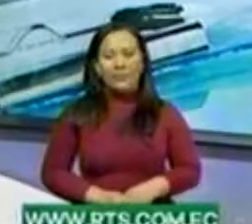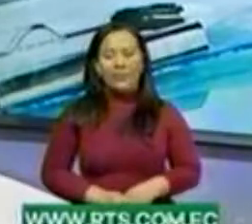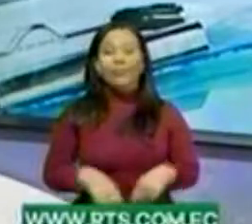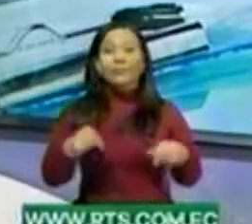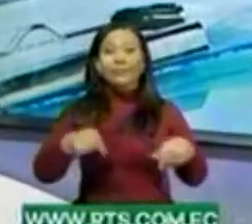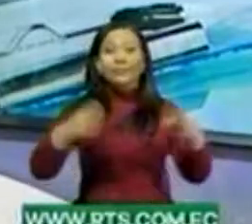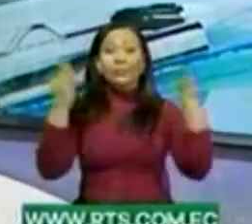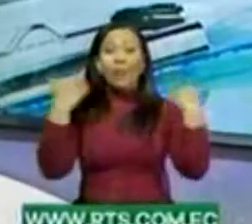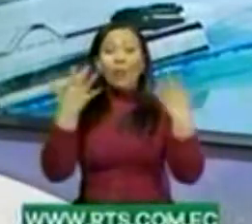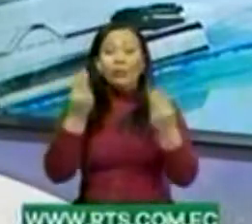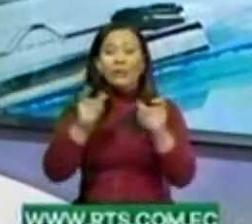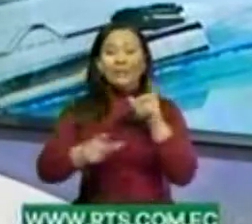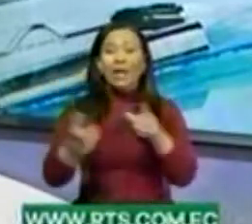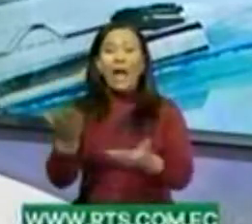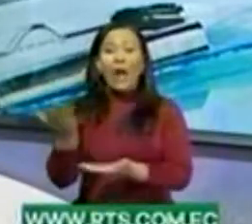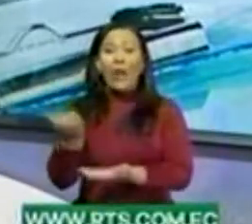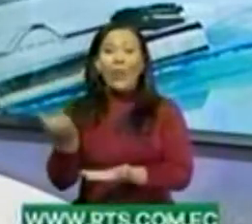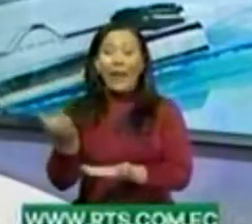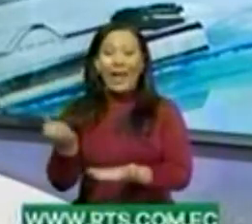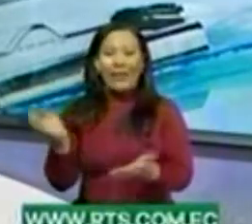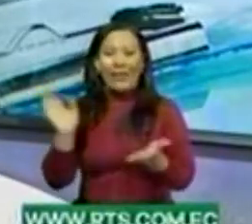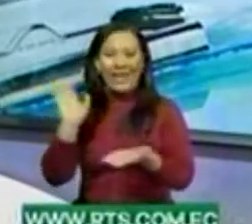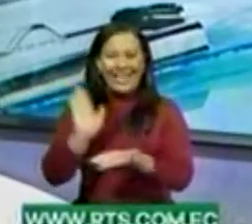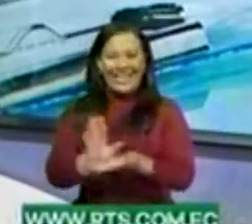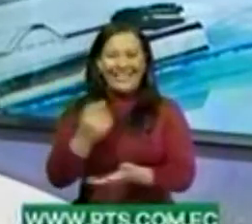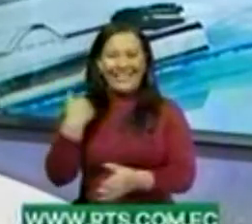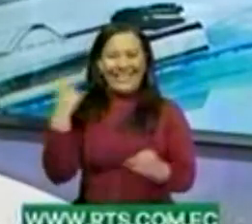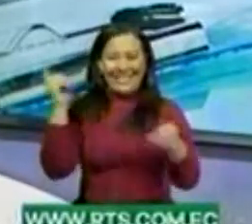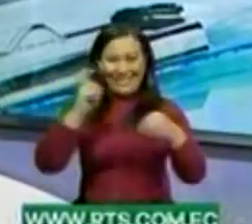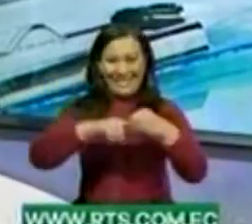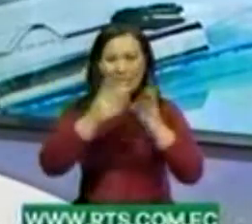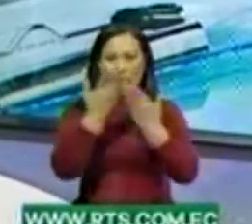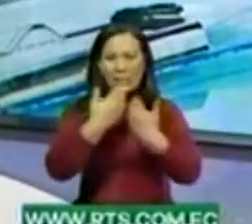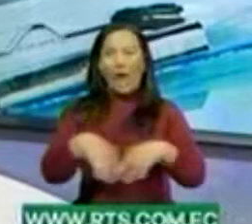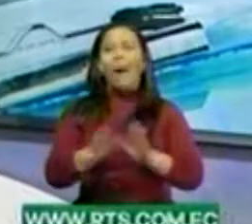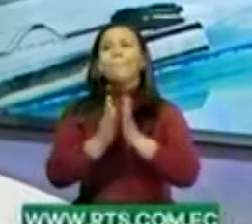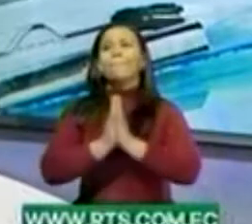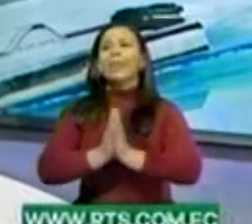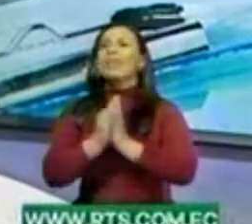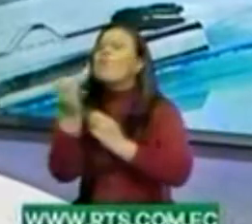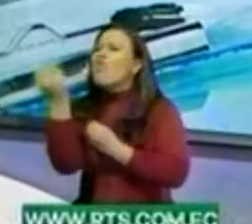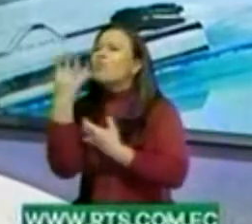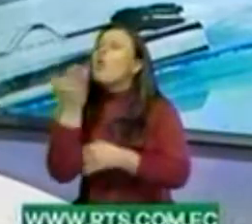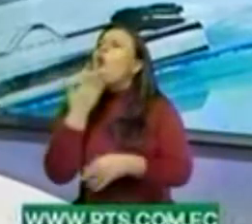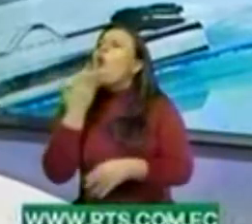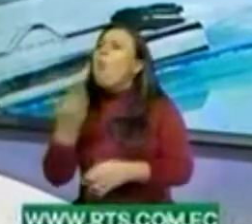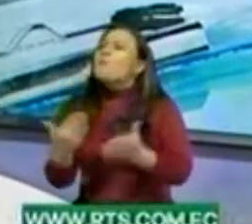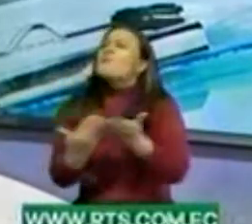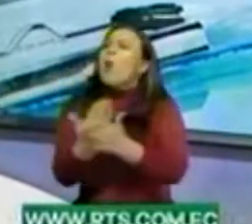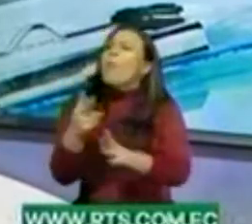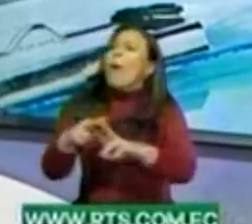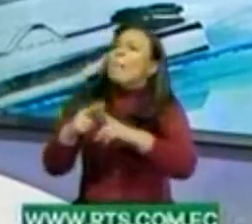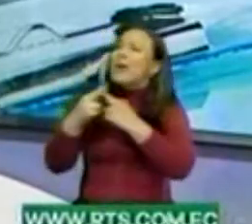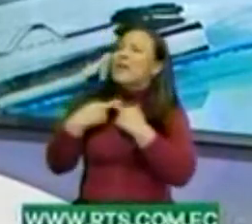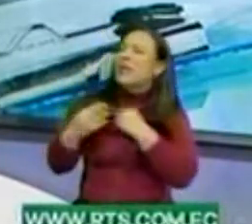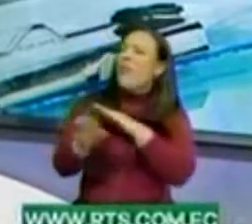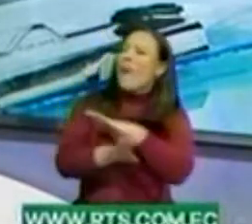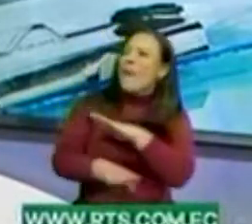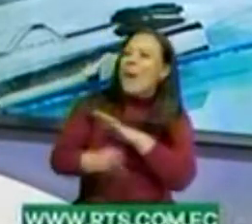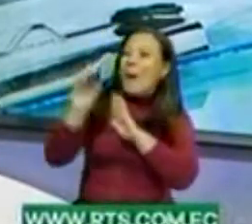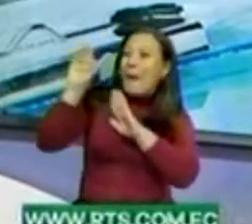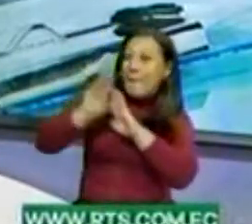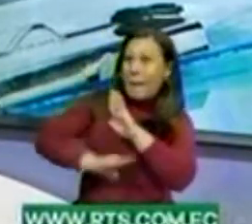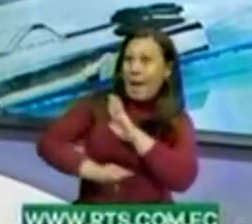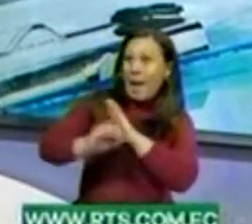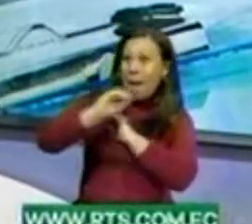Y en Guayaquil, decenas de afiliados y jubilados acuden a las oficinas del BIES para solicitar información sobre los préstamos hipotecarios, cuya tasa de